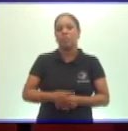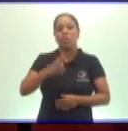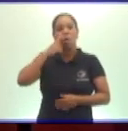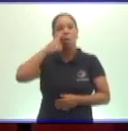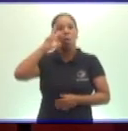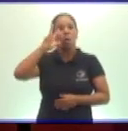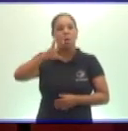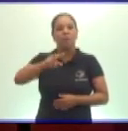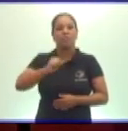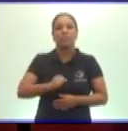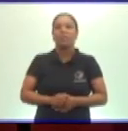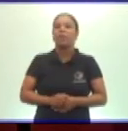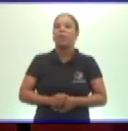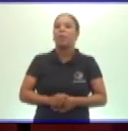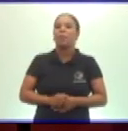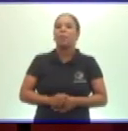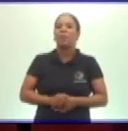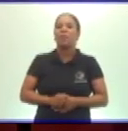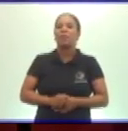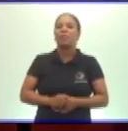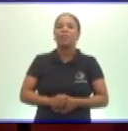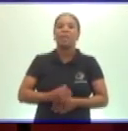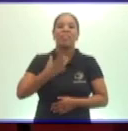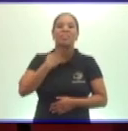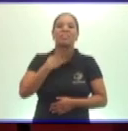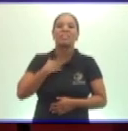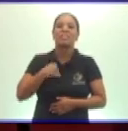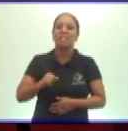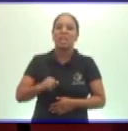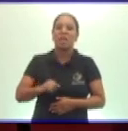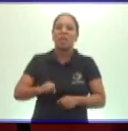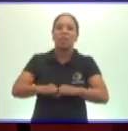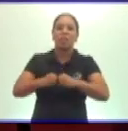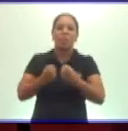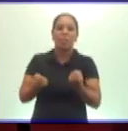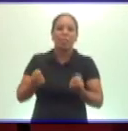objetivamente aspiración de desarmar ideológicamente a